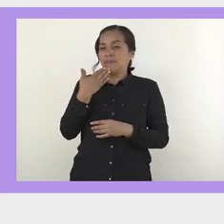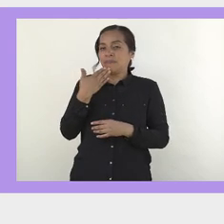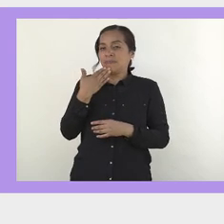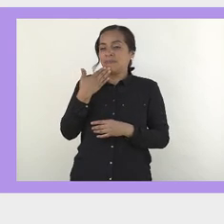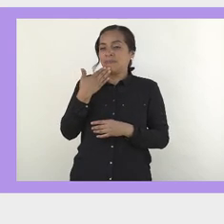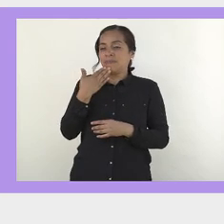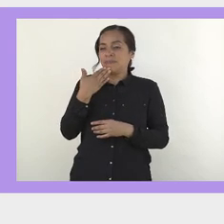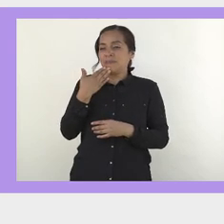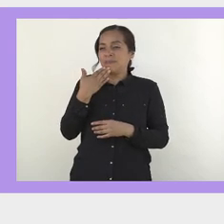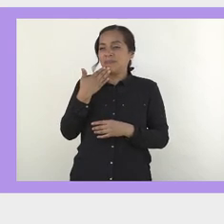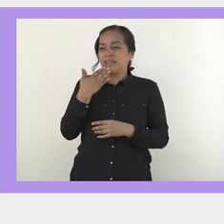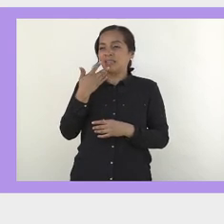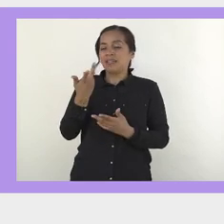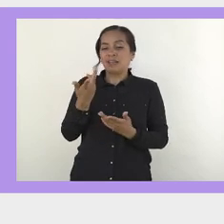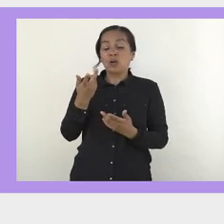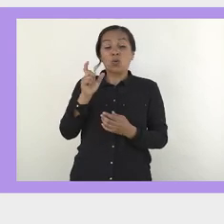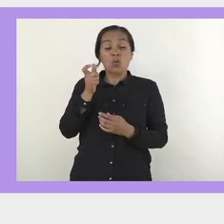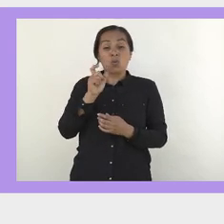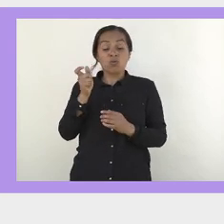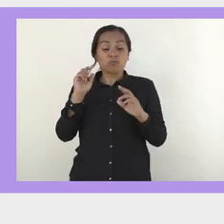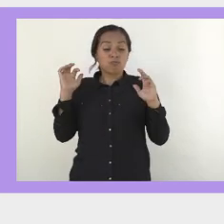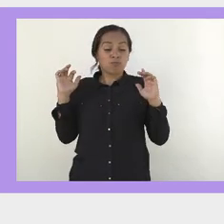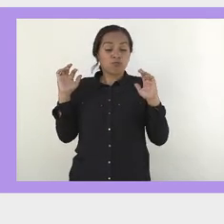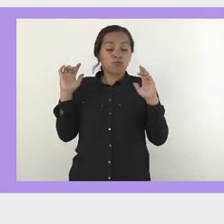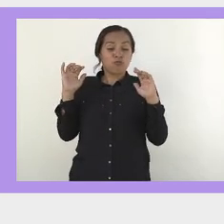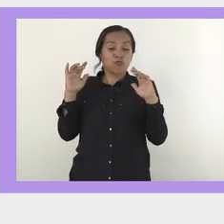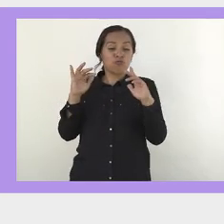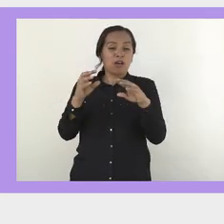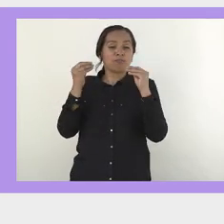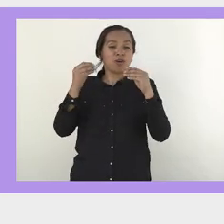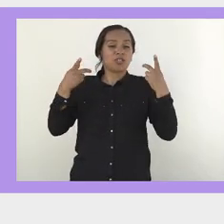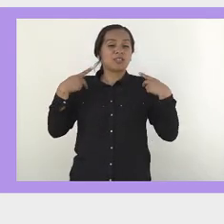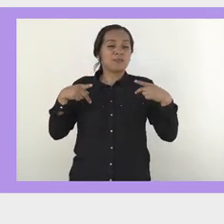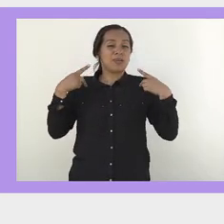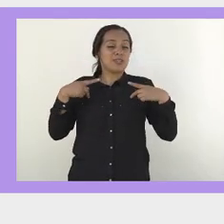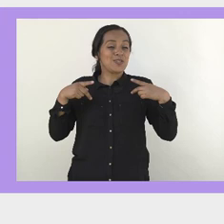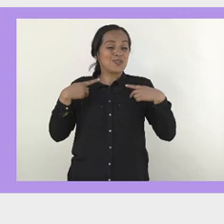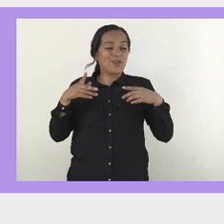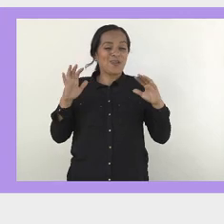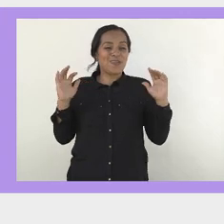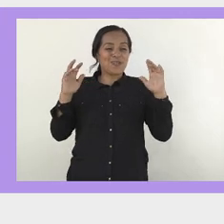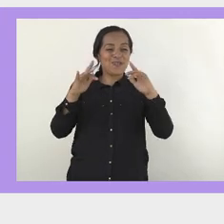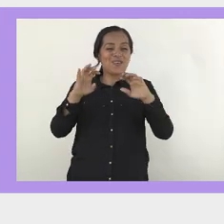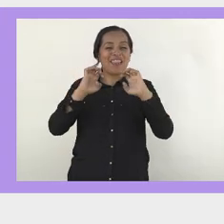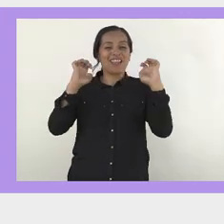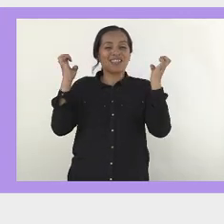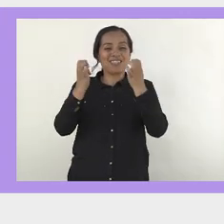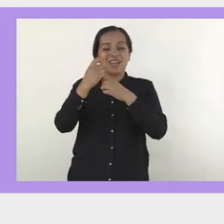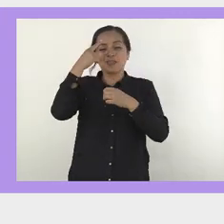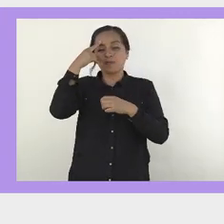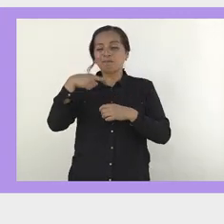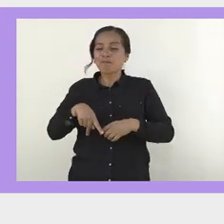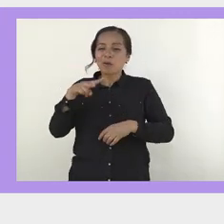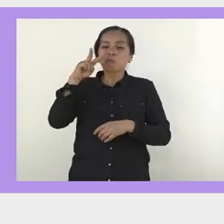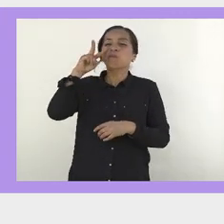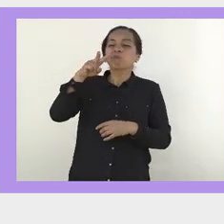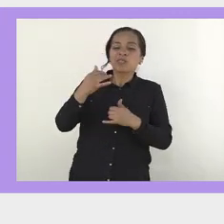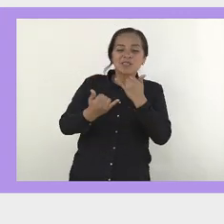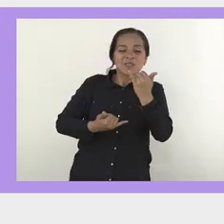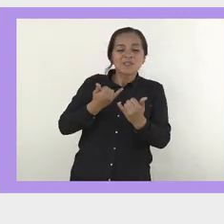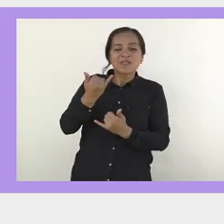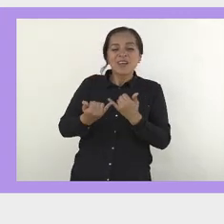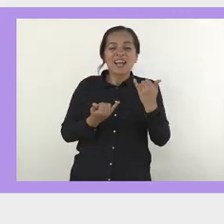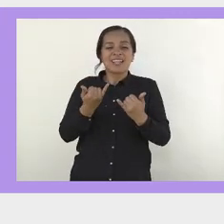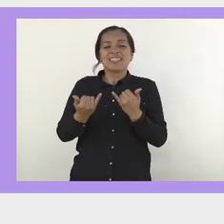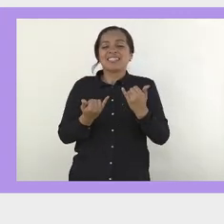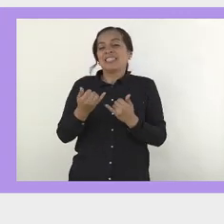también los récord de asistencia cada vez vemos más más gente en los estadios y a nosotros como fotógrafos